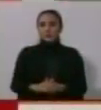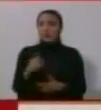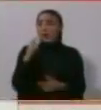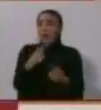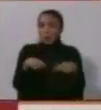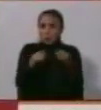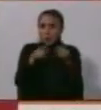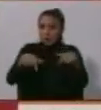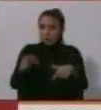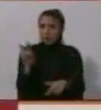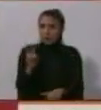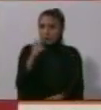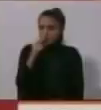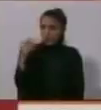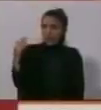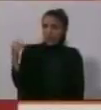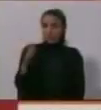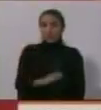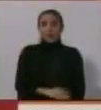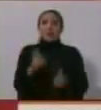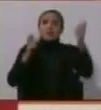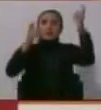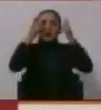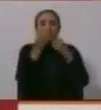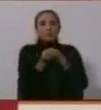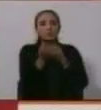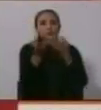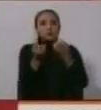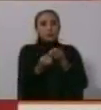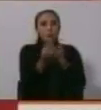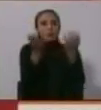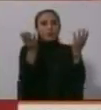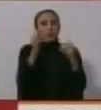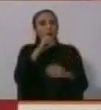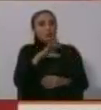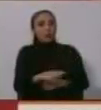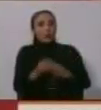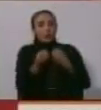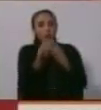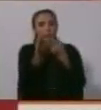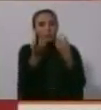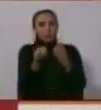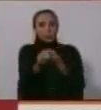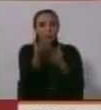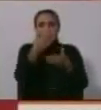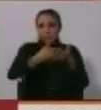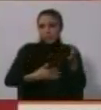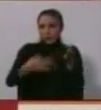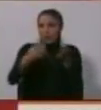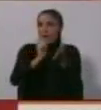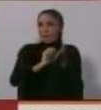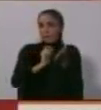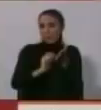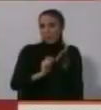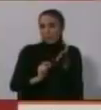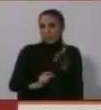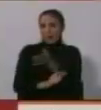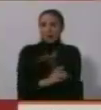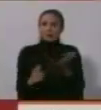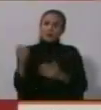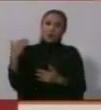Venezuela. Mi comandante Chávez cuenta, en uno de sus escritos que tiene por ahí, él era subteniente, año